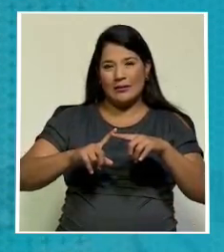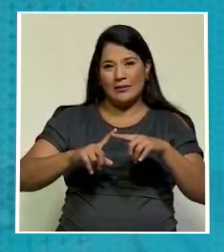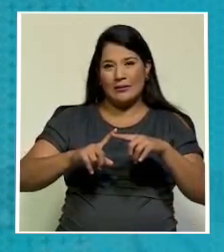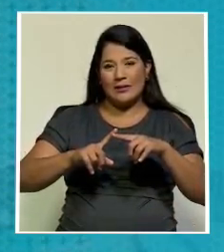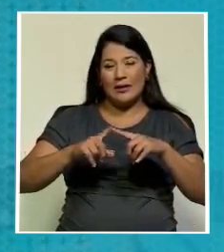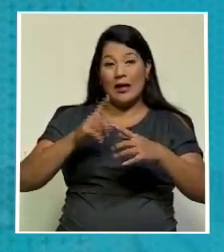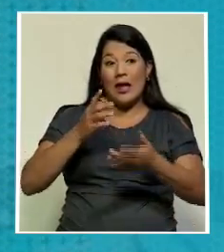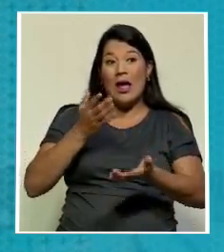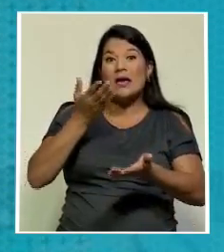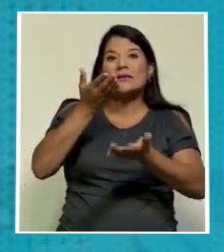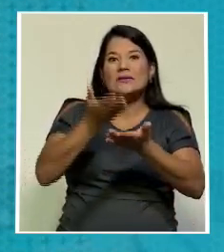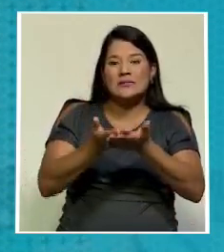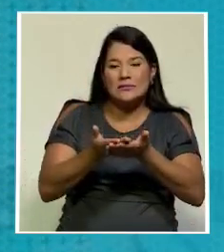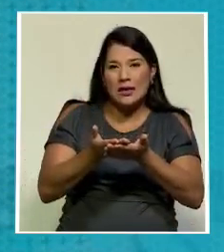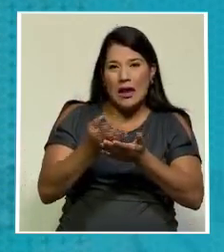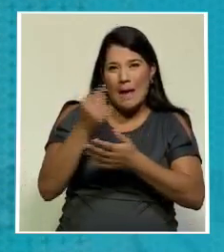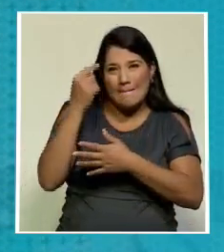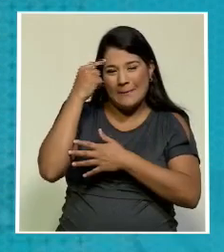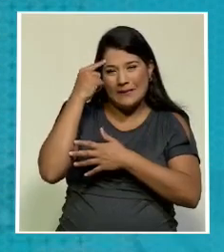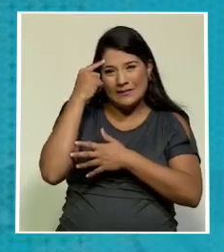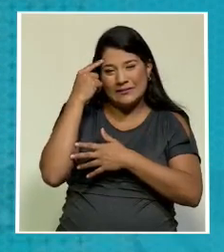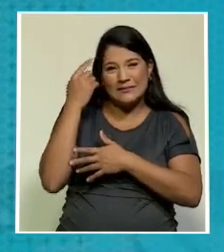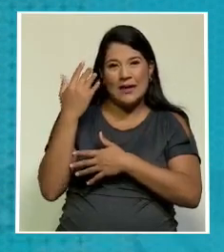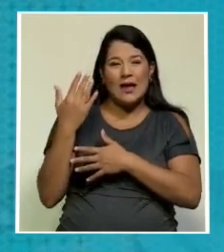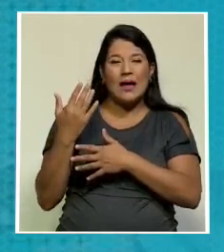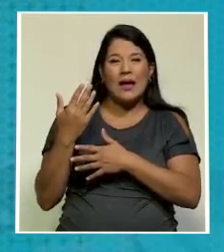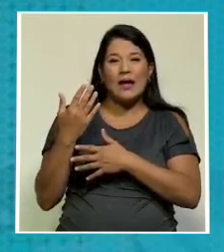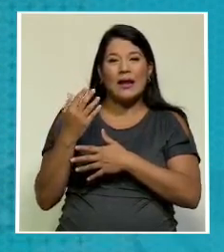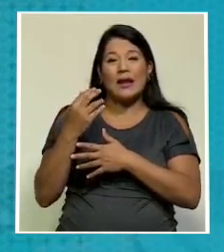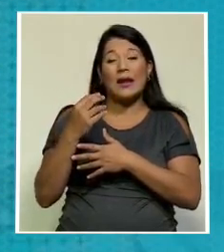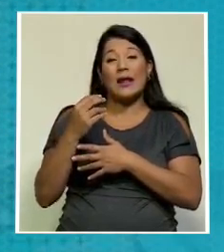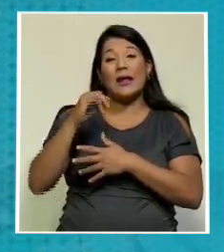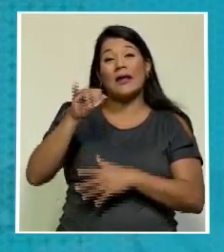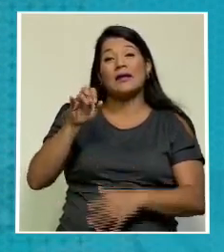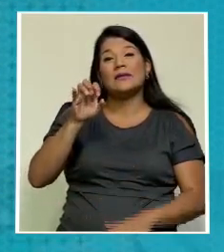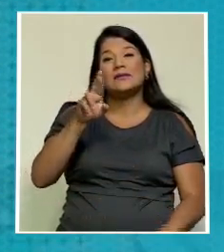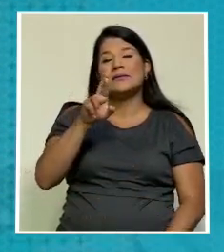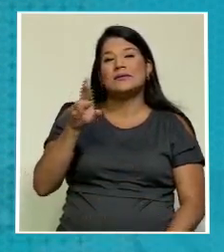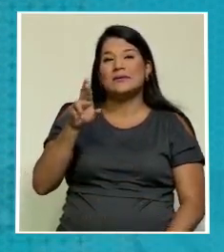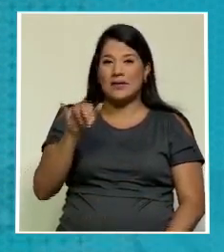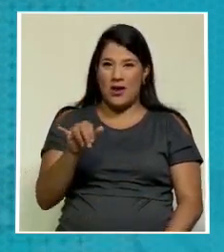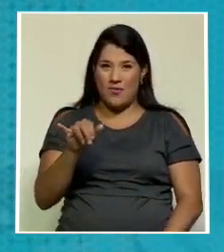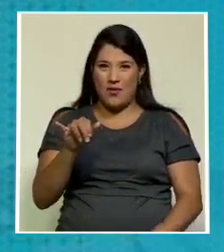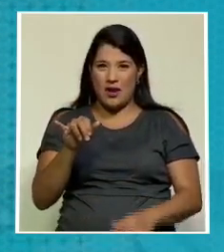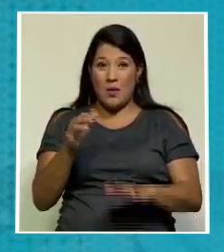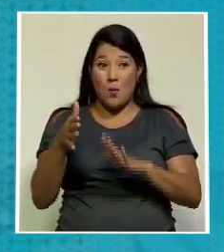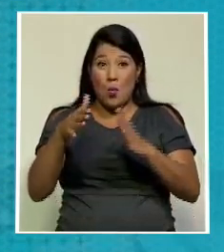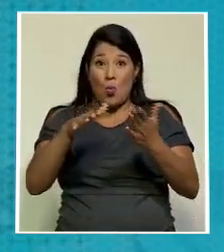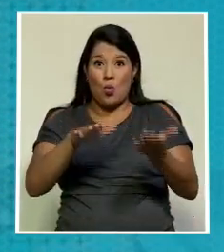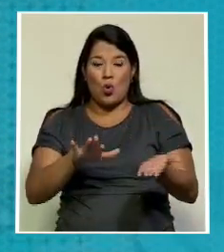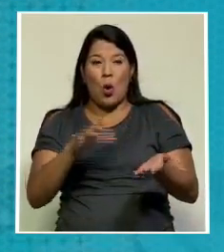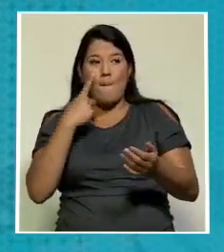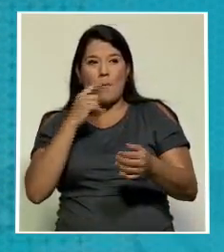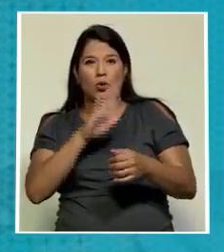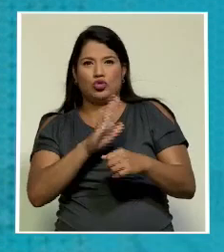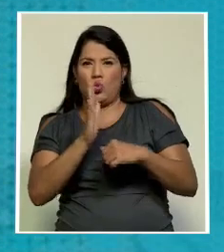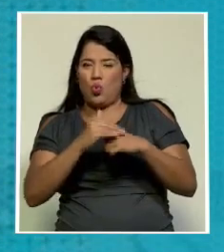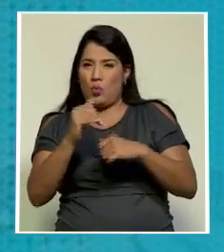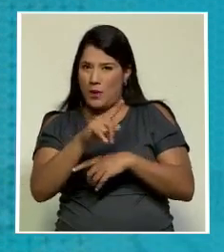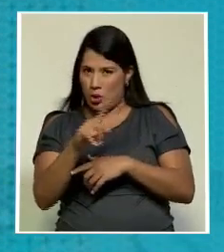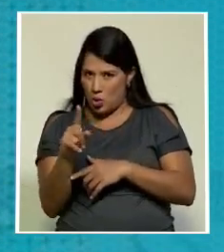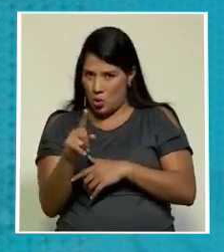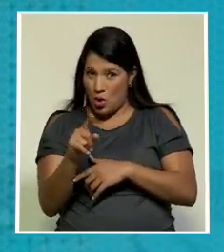llegar a pensar que Jerry murió en una causa de culpabilidad. Jerry murió en